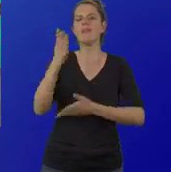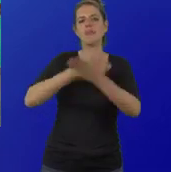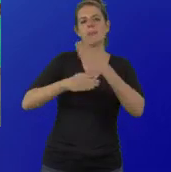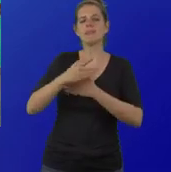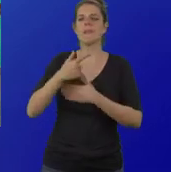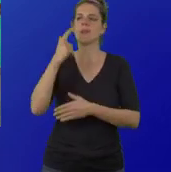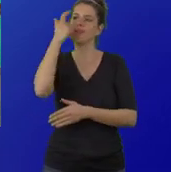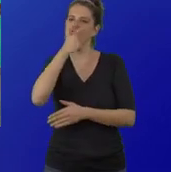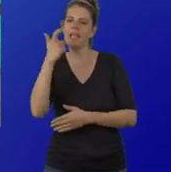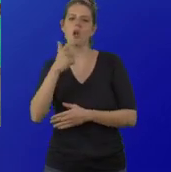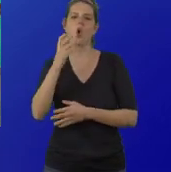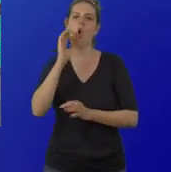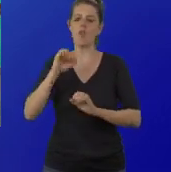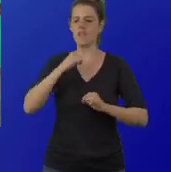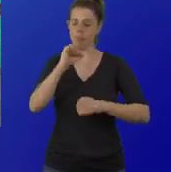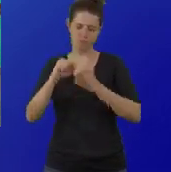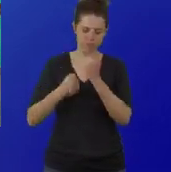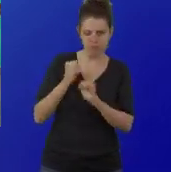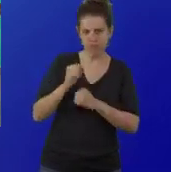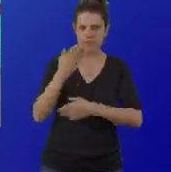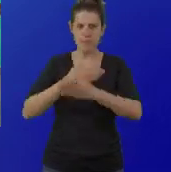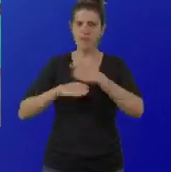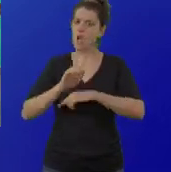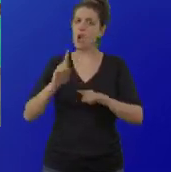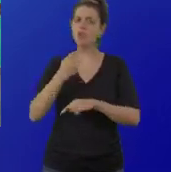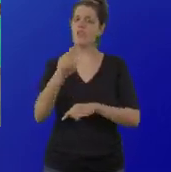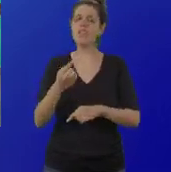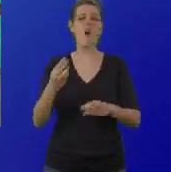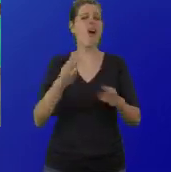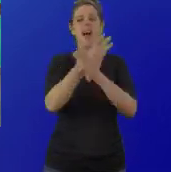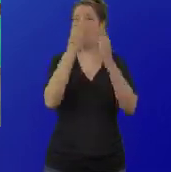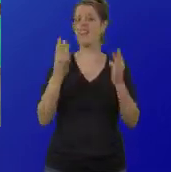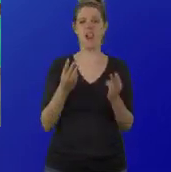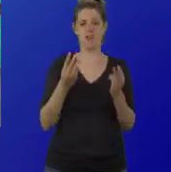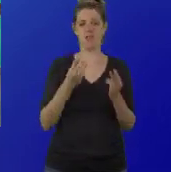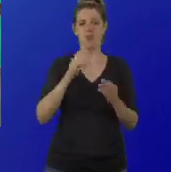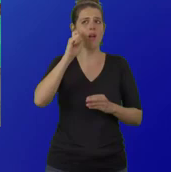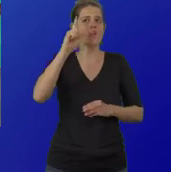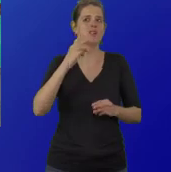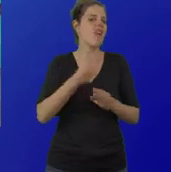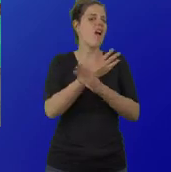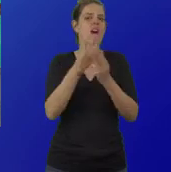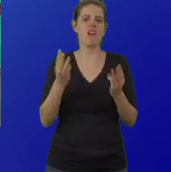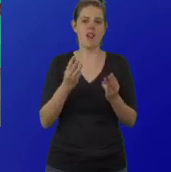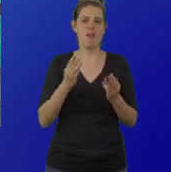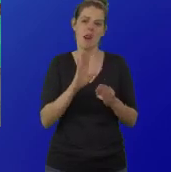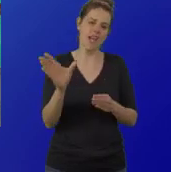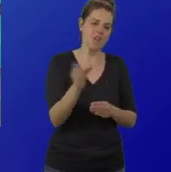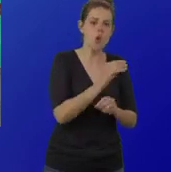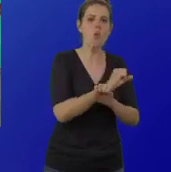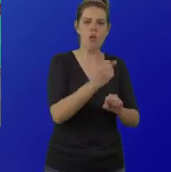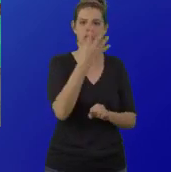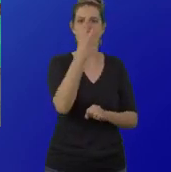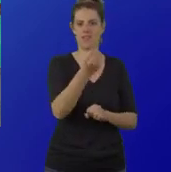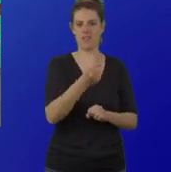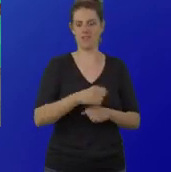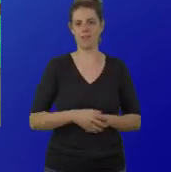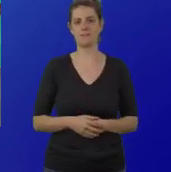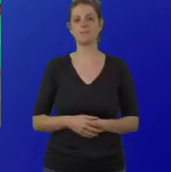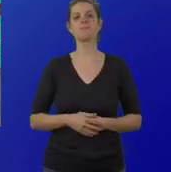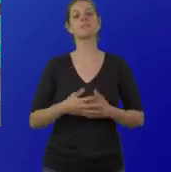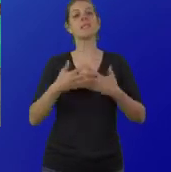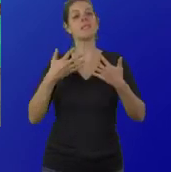discapacidades visuales, ni de motoras, ni ninguna de ellas. Estoy hablando de las capacidades en general. Entonces empezamos